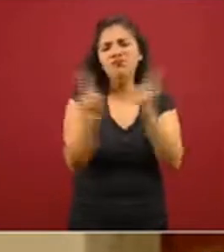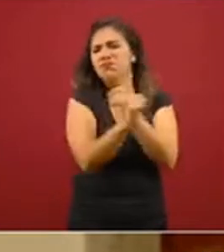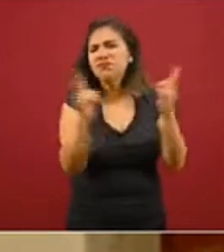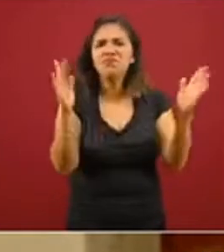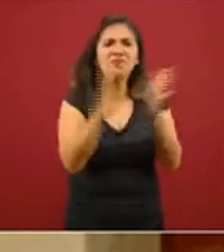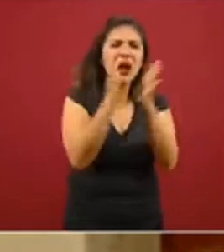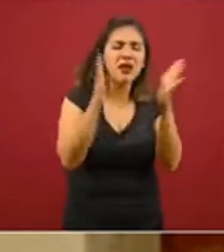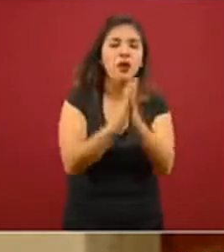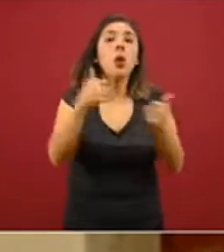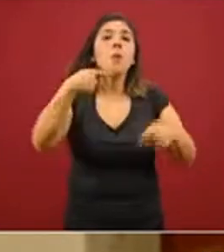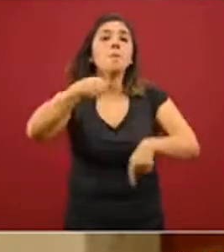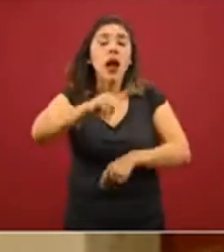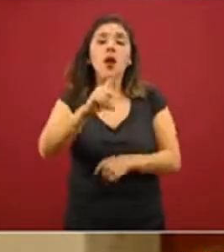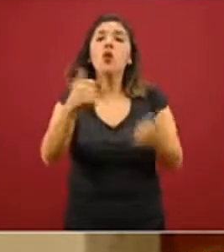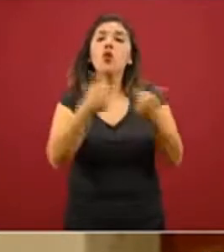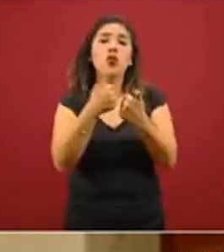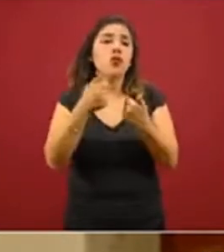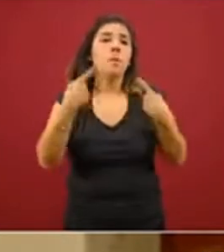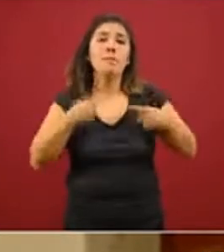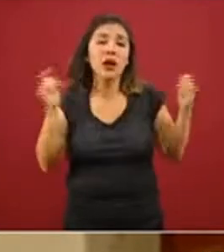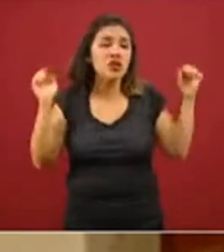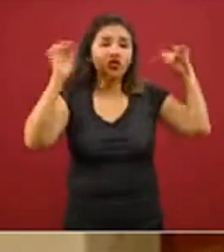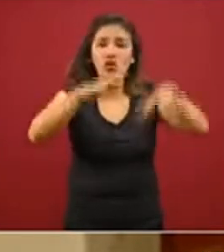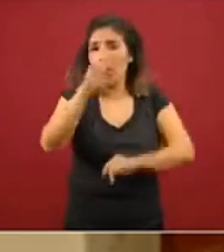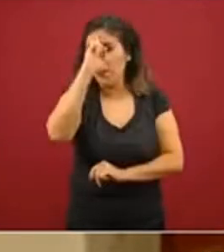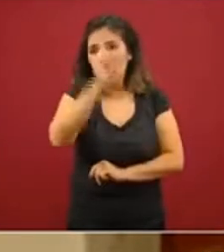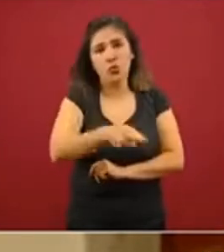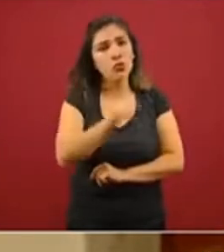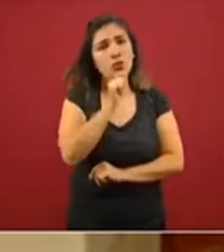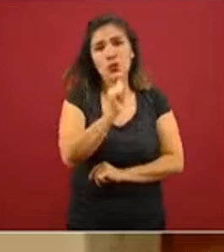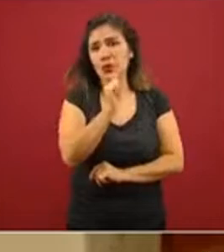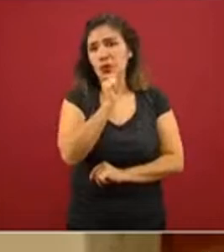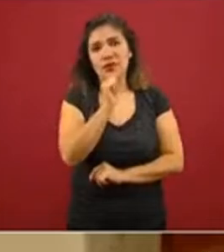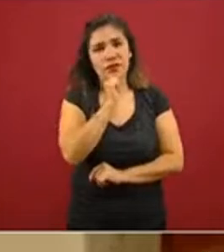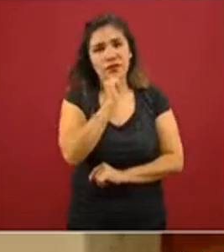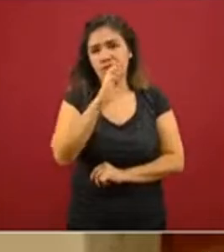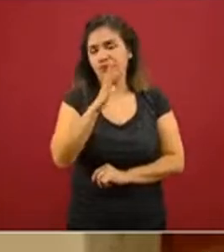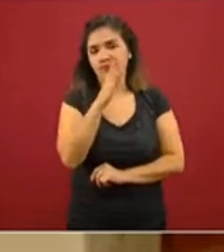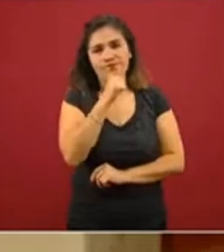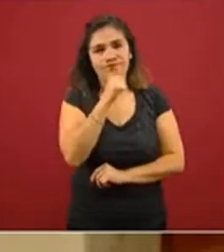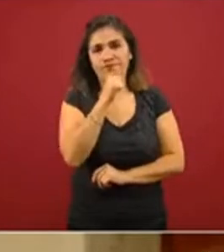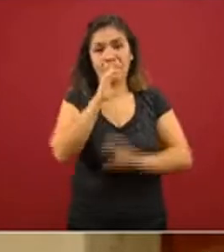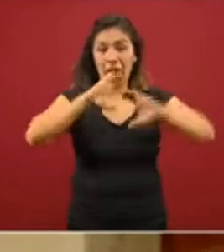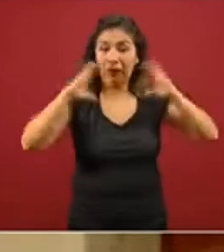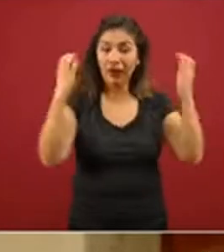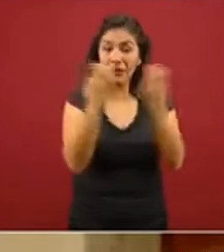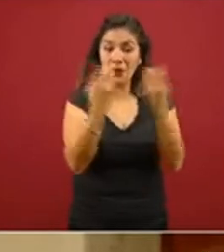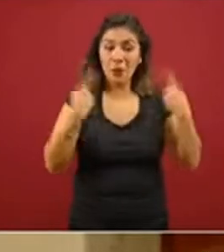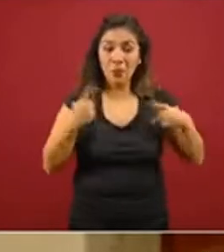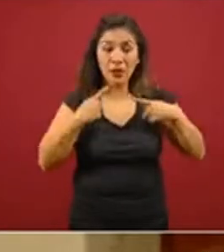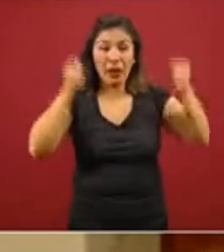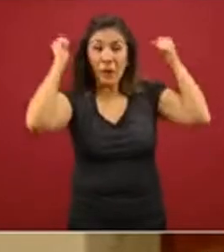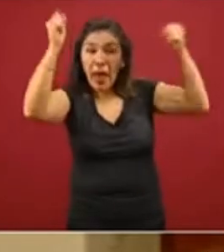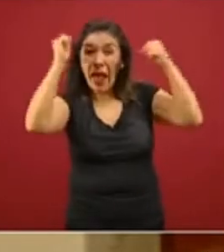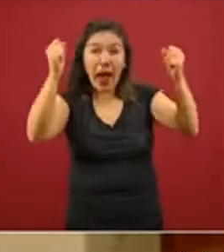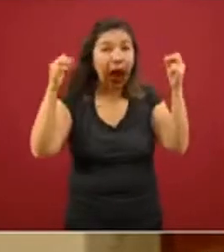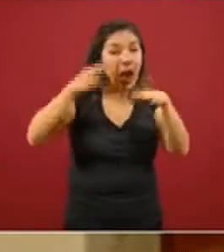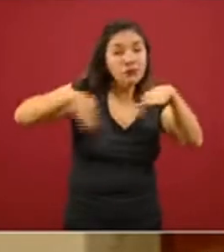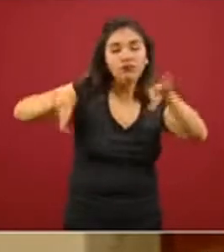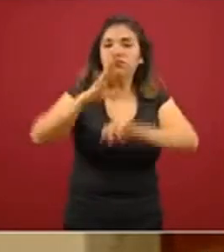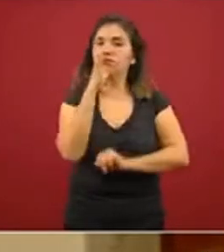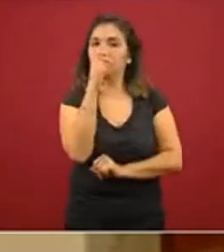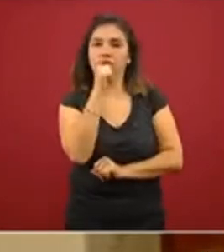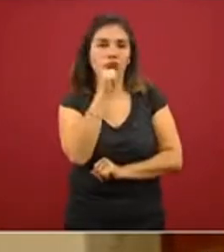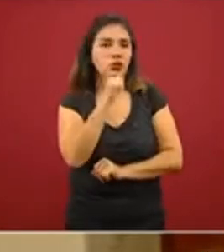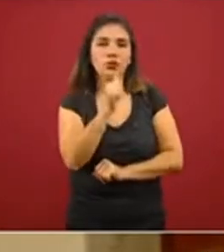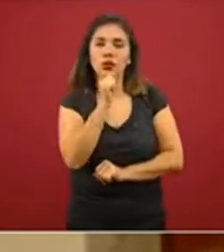en estos dos colores todavía no se permite el ingreso de personas ni que los estadios tengan participación. ¿Sí? Esto